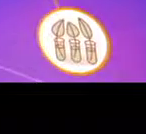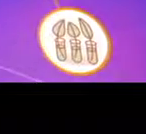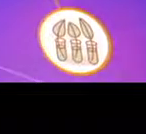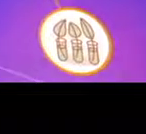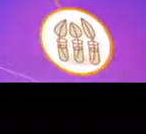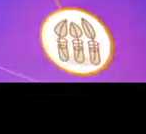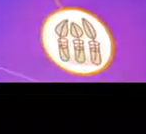¡Gracias!